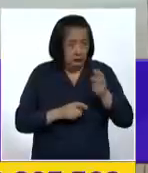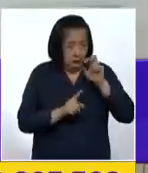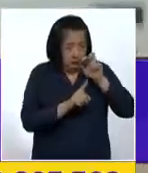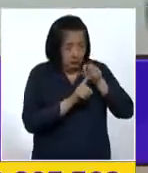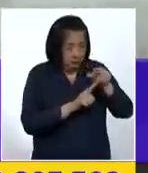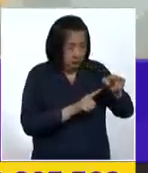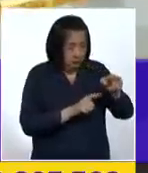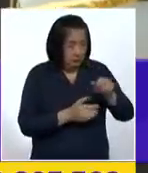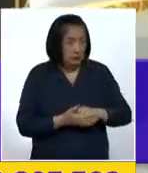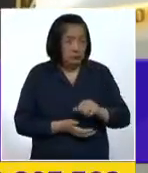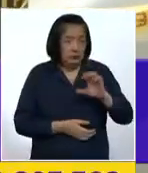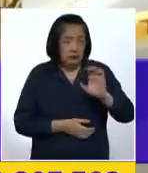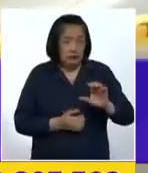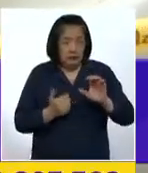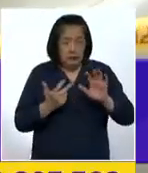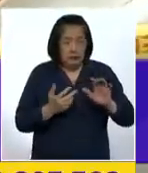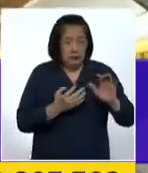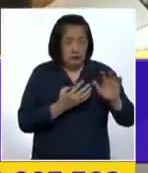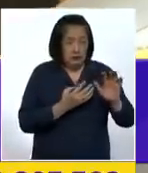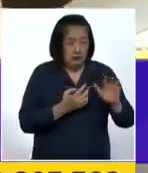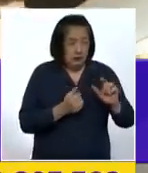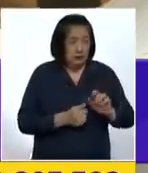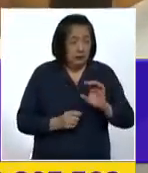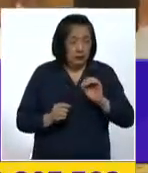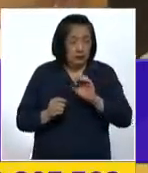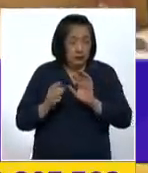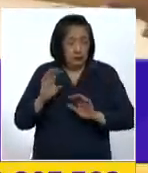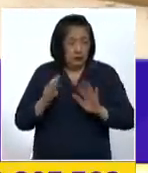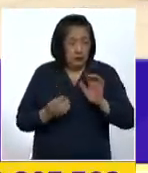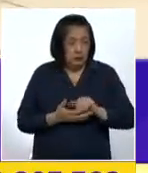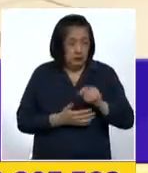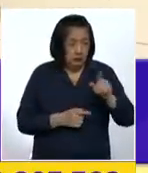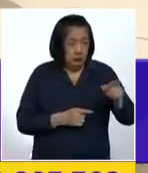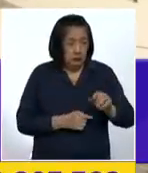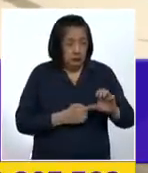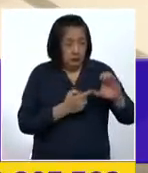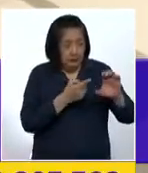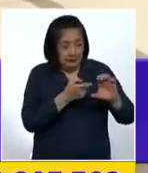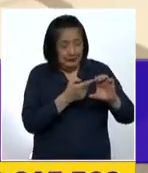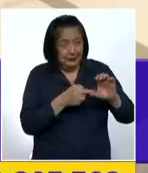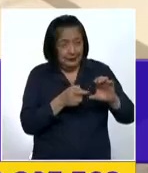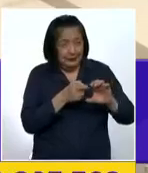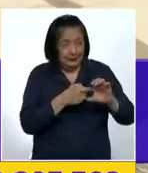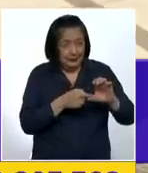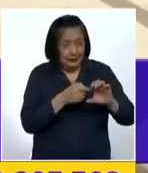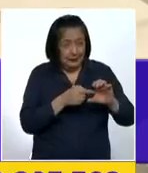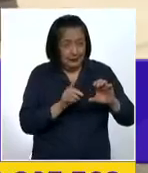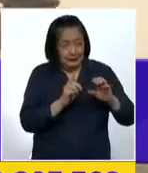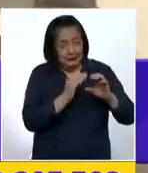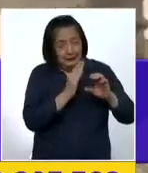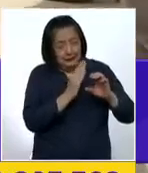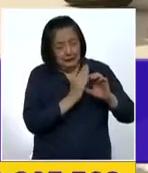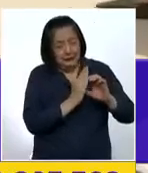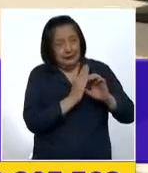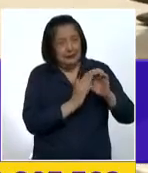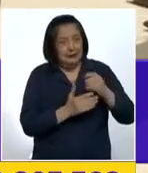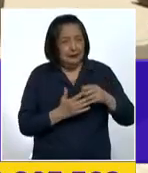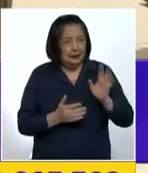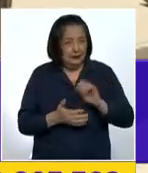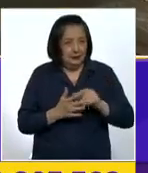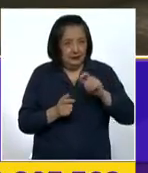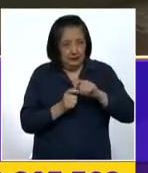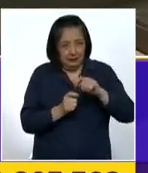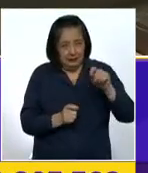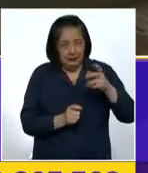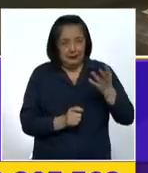vemos que la placa es C8G019, pero justo al lado de la C está toda la parte del pegamento, que han retirado una cinta